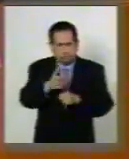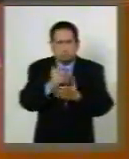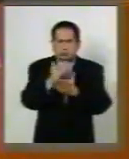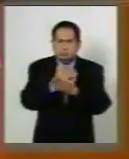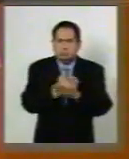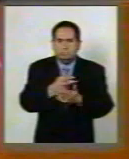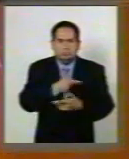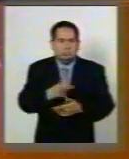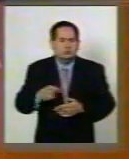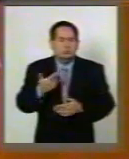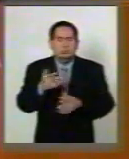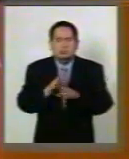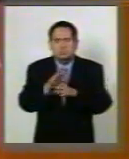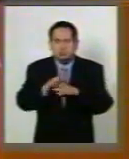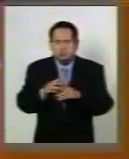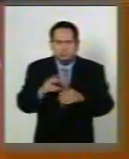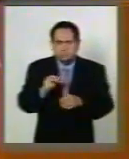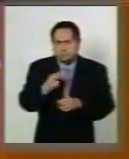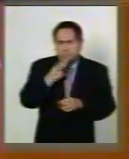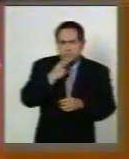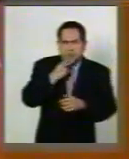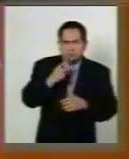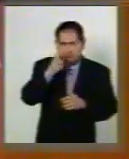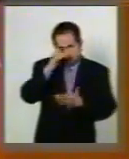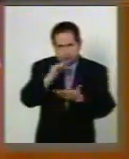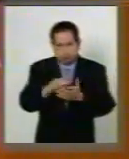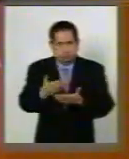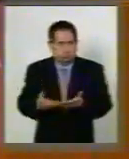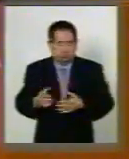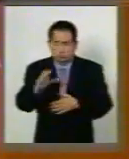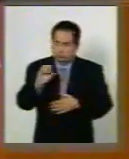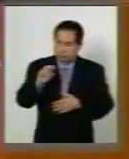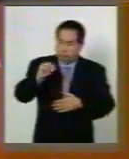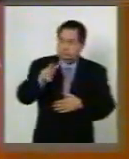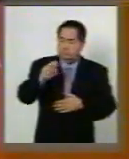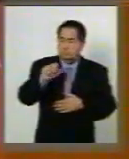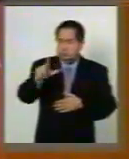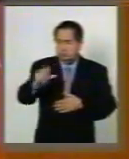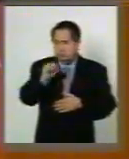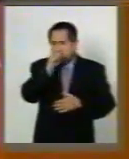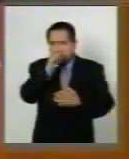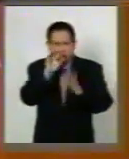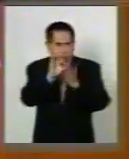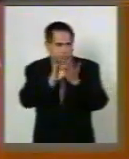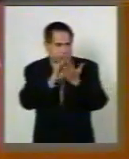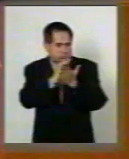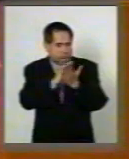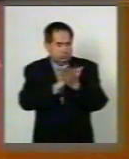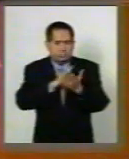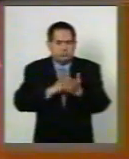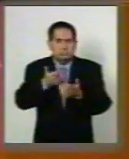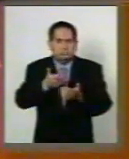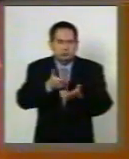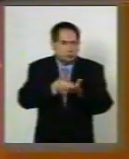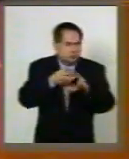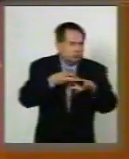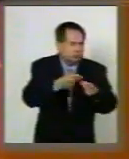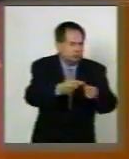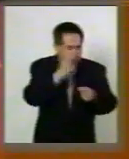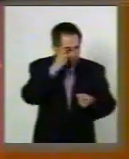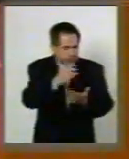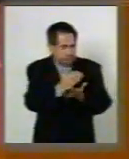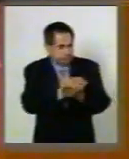pobreza y qué instrumentos no. Tenemos ahora el Coneval, sabemos cada peso que se gasta contra la